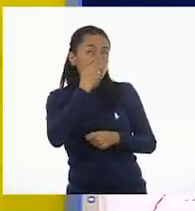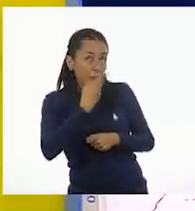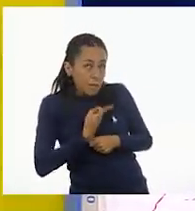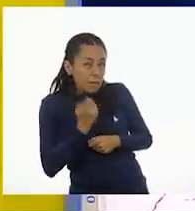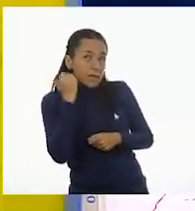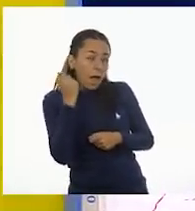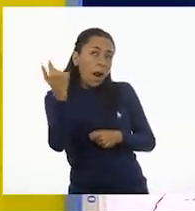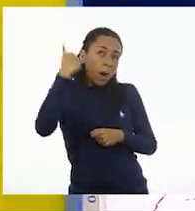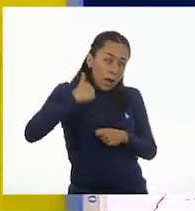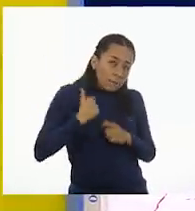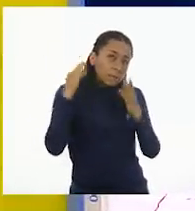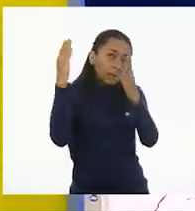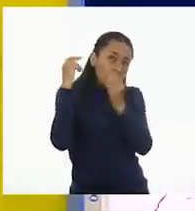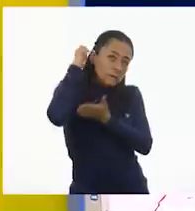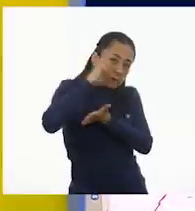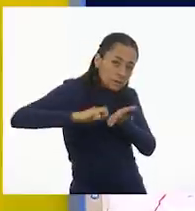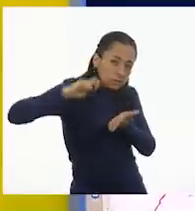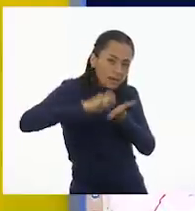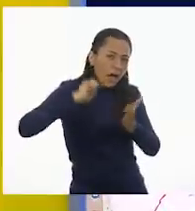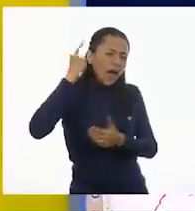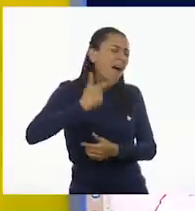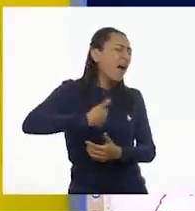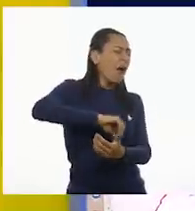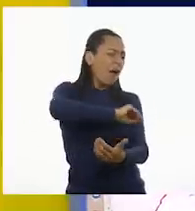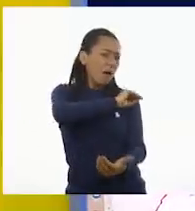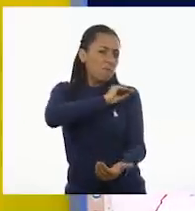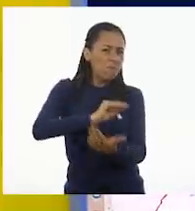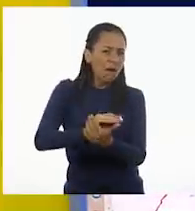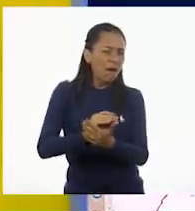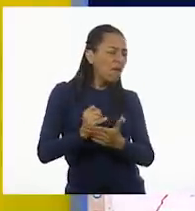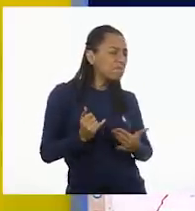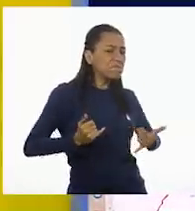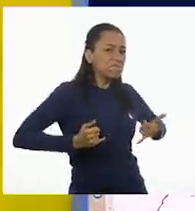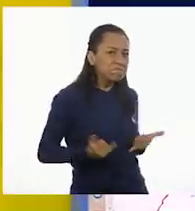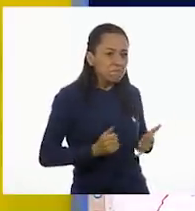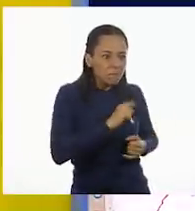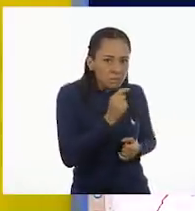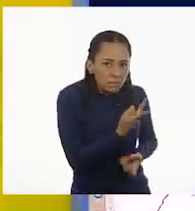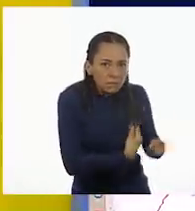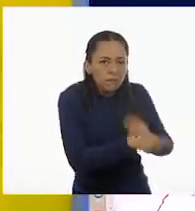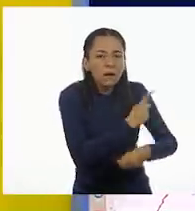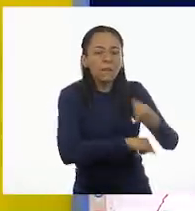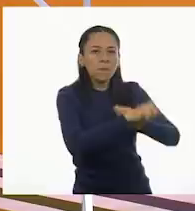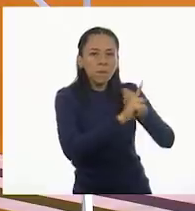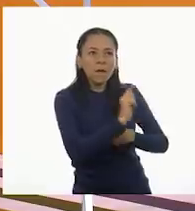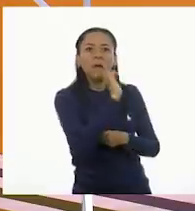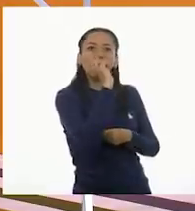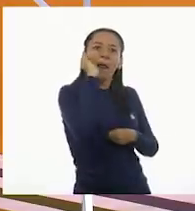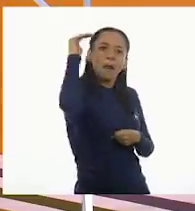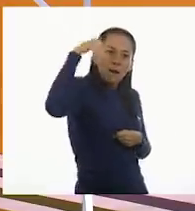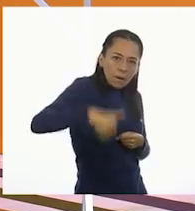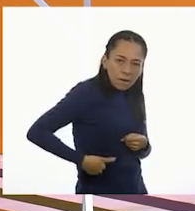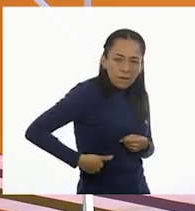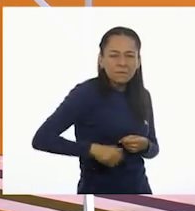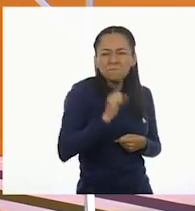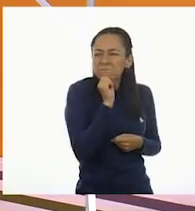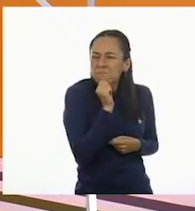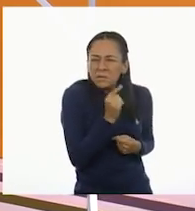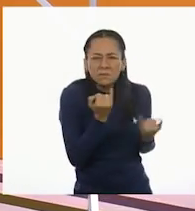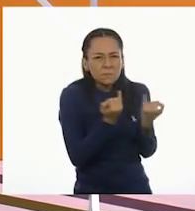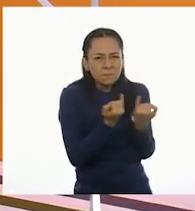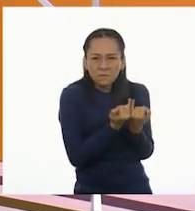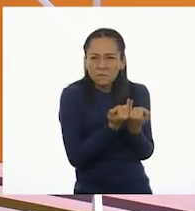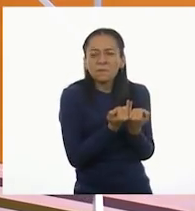puede ser peligroso o riesgoso, ya que podemos dañarnos, dañar a otras personas, como en el caso de Nacho. Es muy